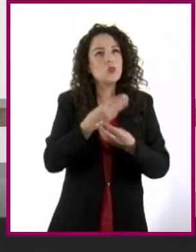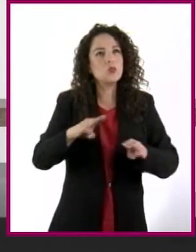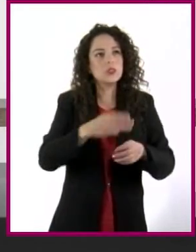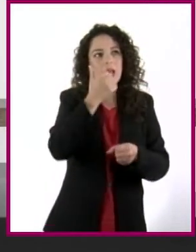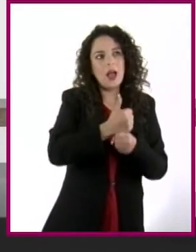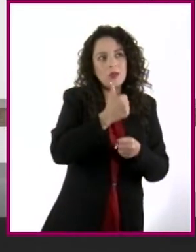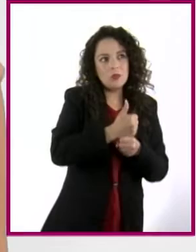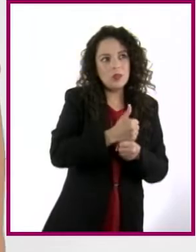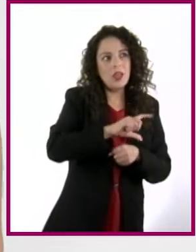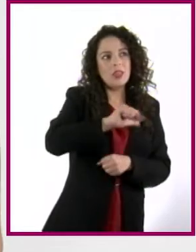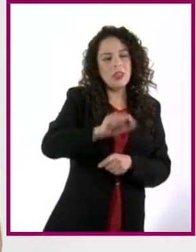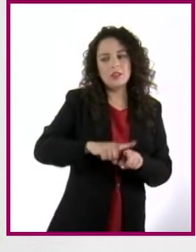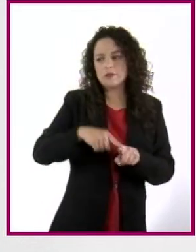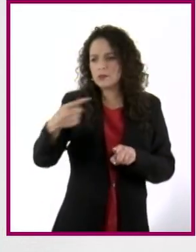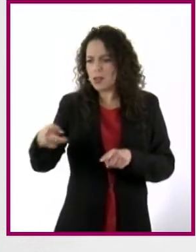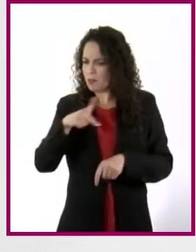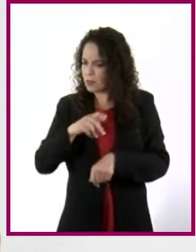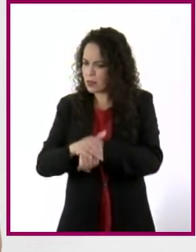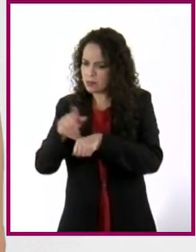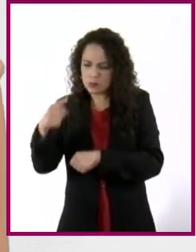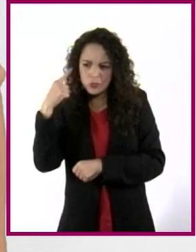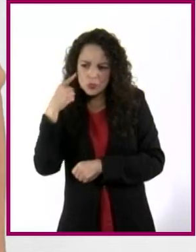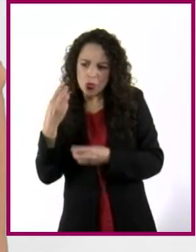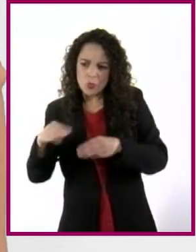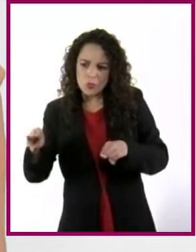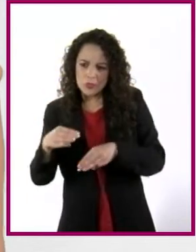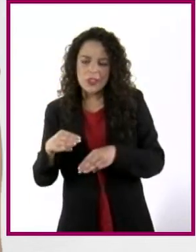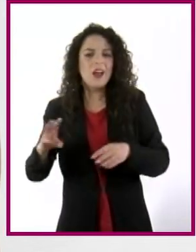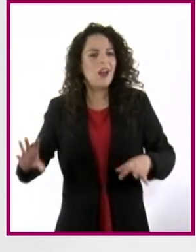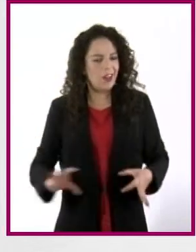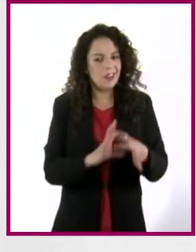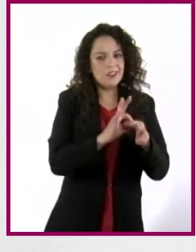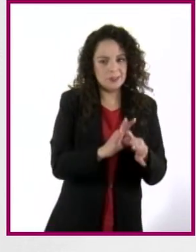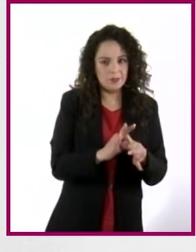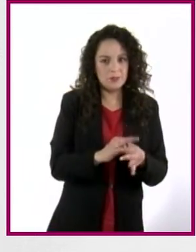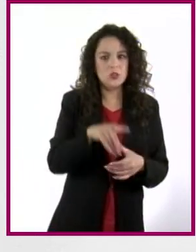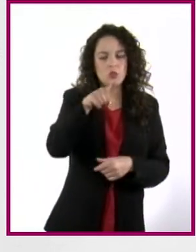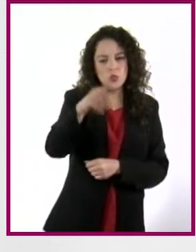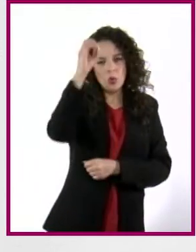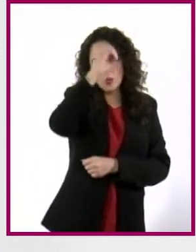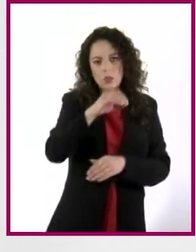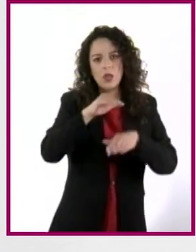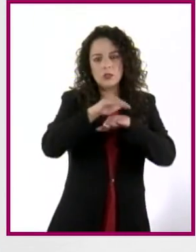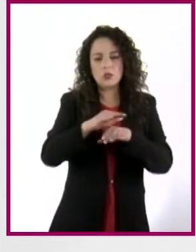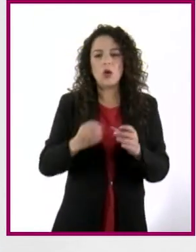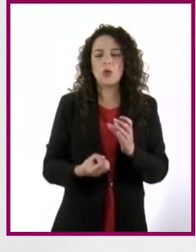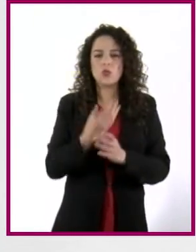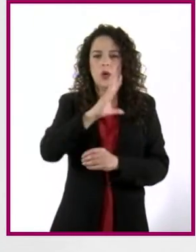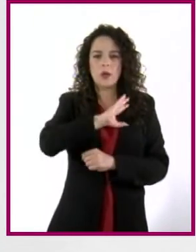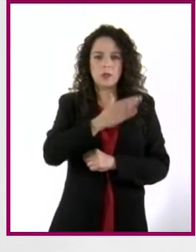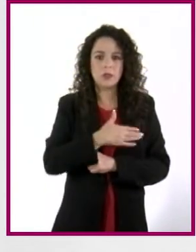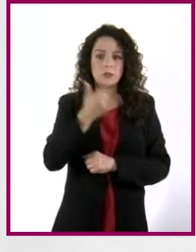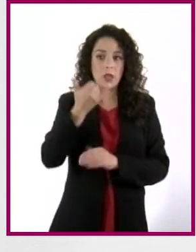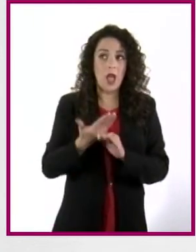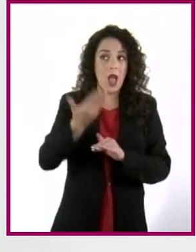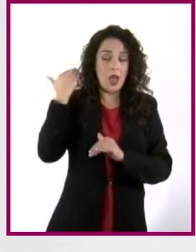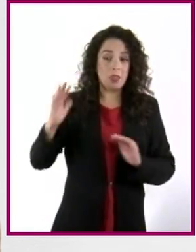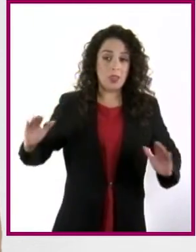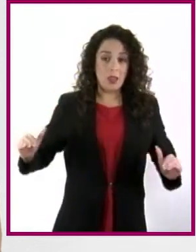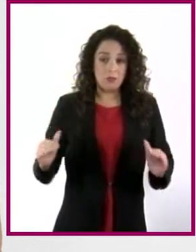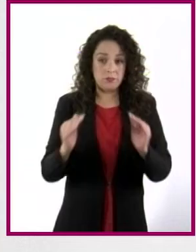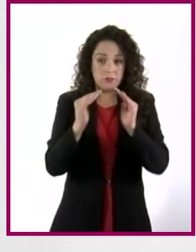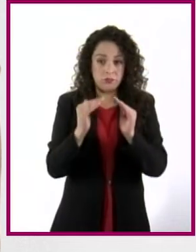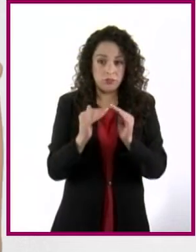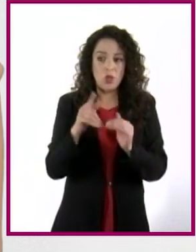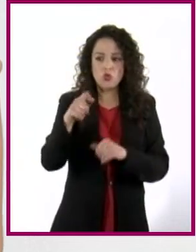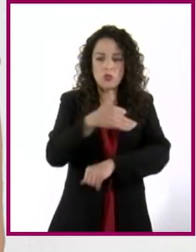la música de los amigos. ¿Qué opinas de la Nueva España y de la Gran Tenochtitlan? ¿Cuáles tradiciones del pasado se conservan en tu